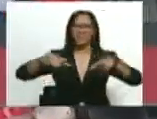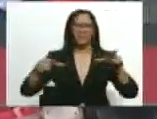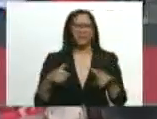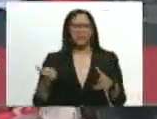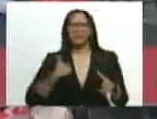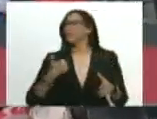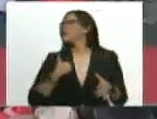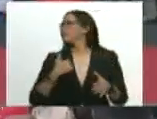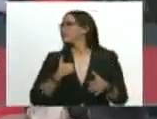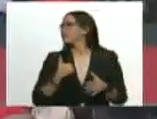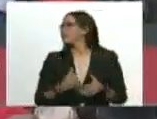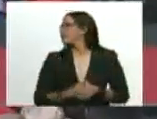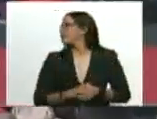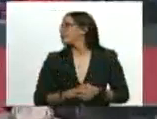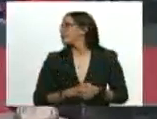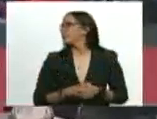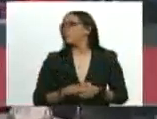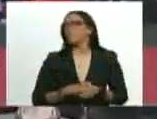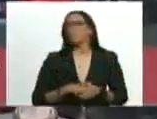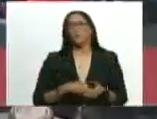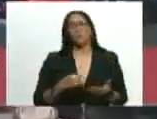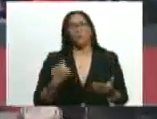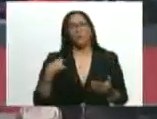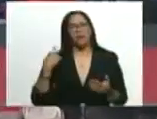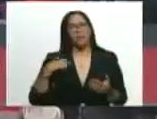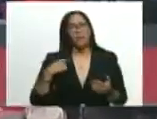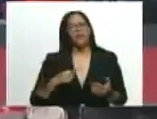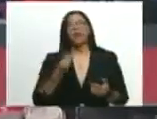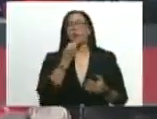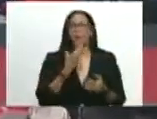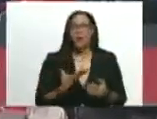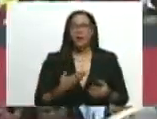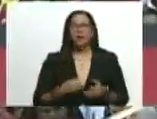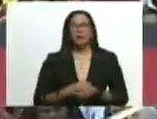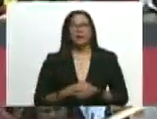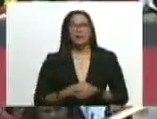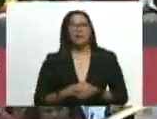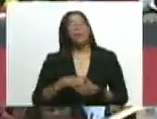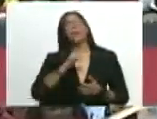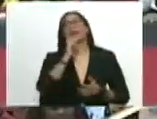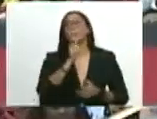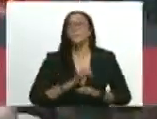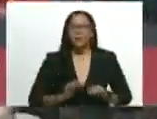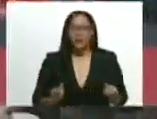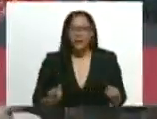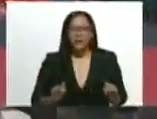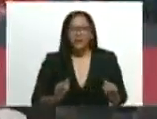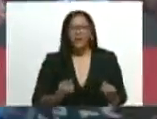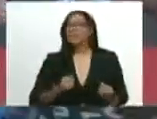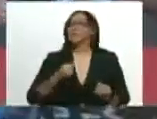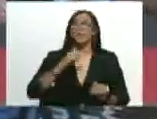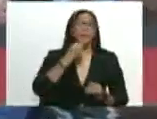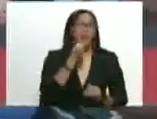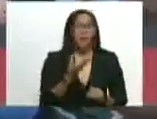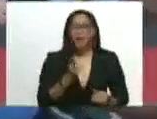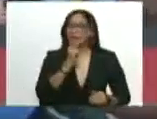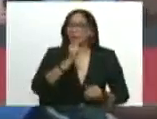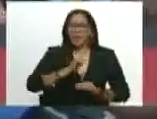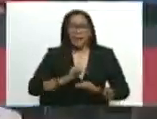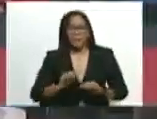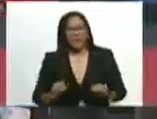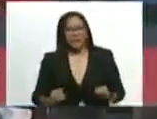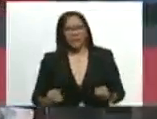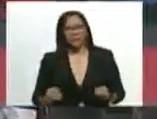darles una pela y ni por las buenas ni por las buenas